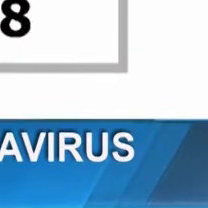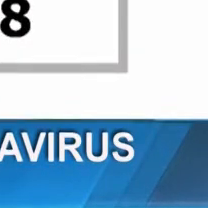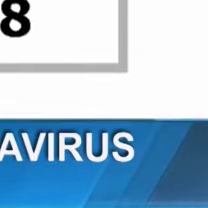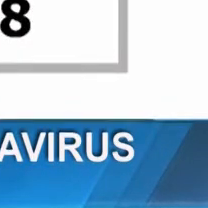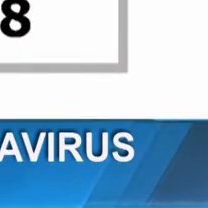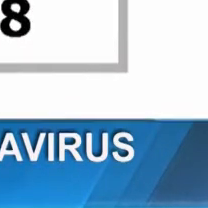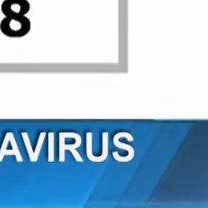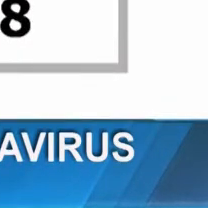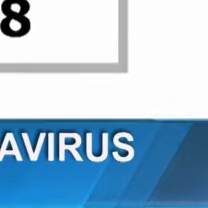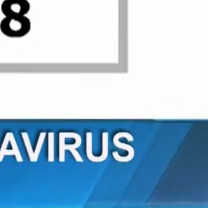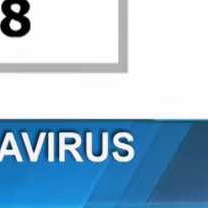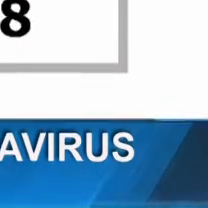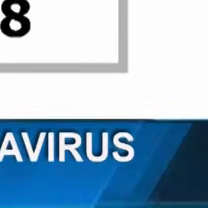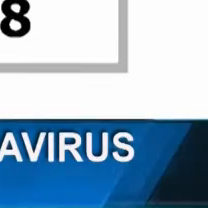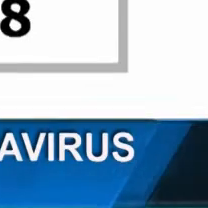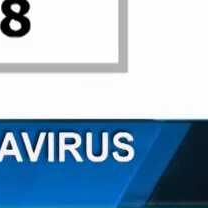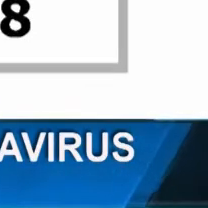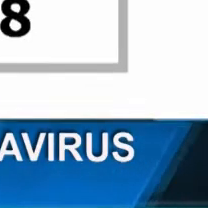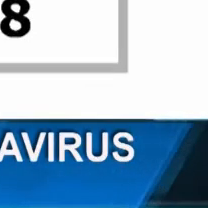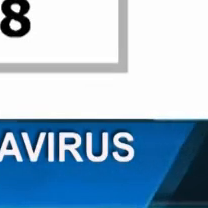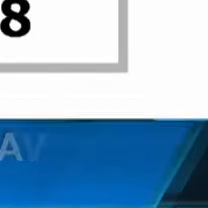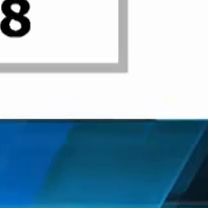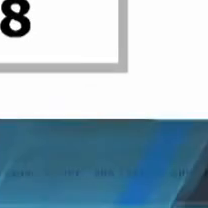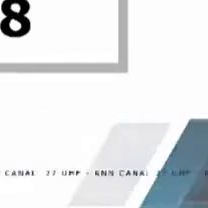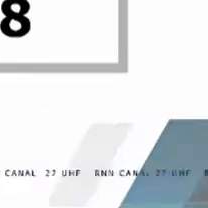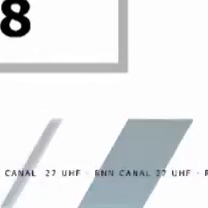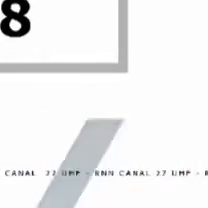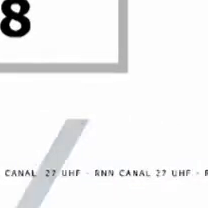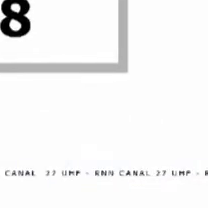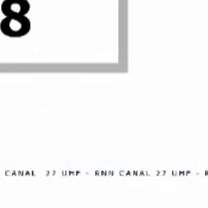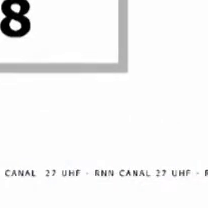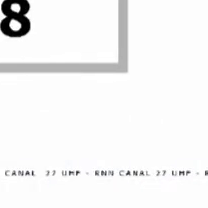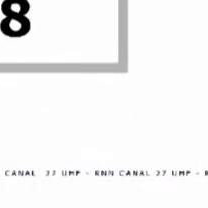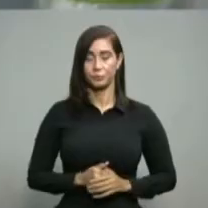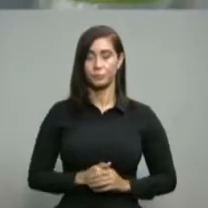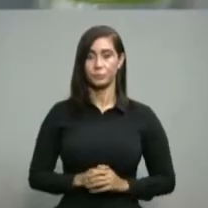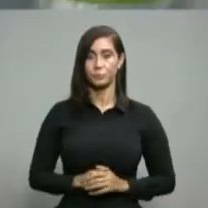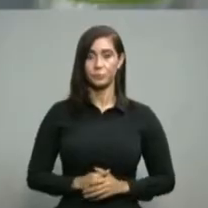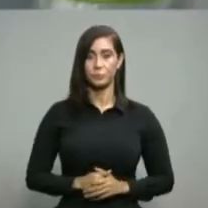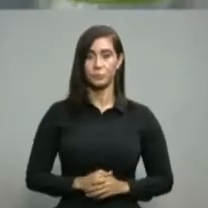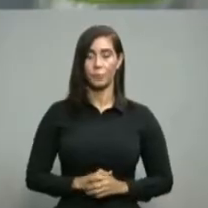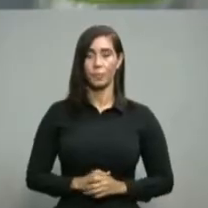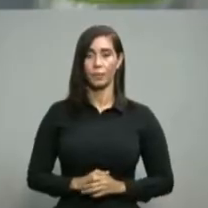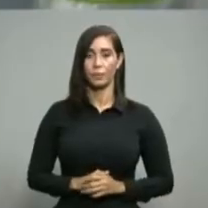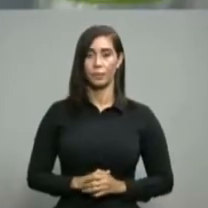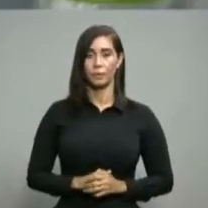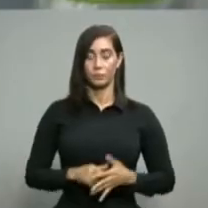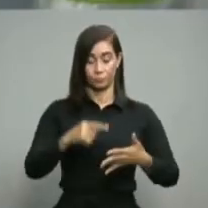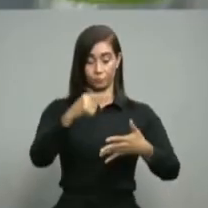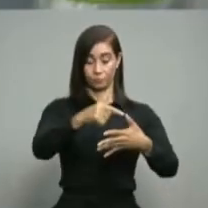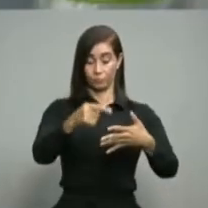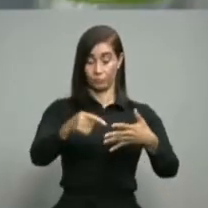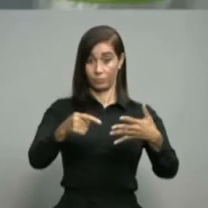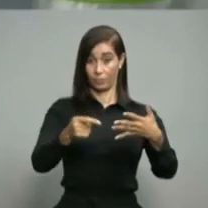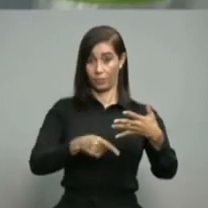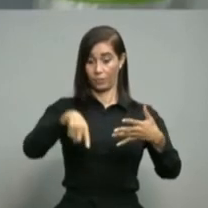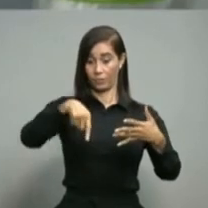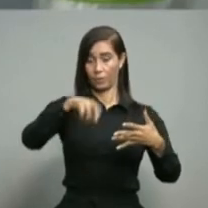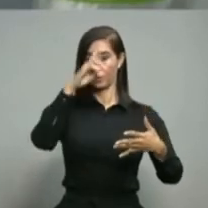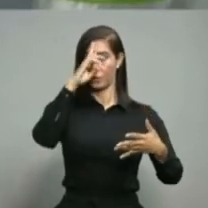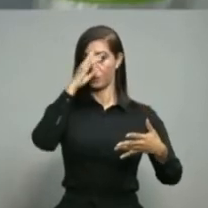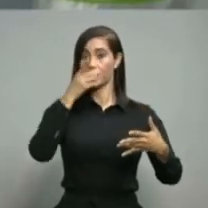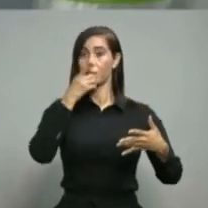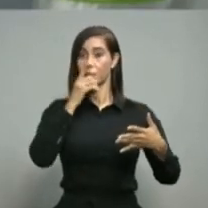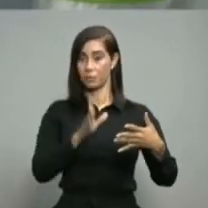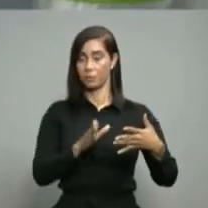continúa descendiendo, alcanzando 3.28%, y se han realizado 61.330 pruebas PCR que sirven para